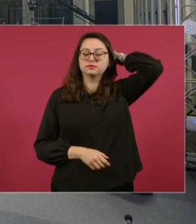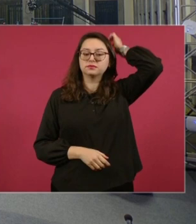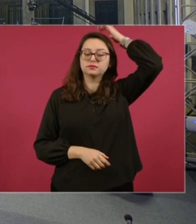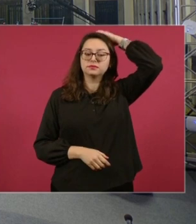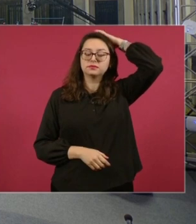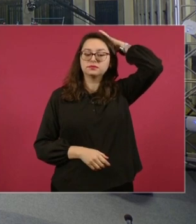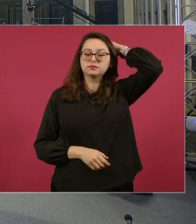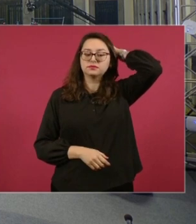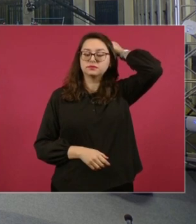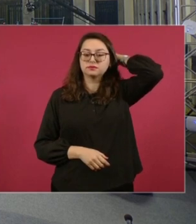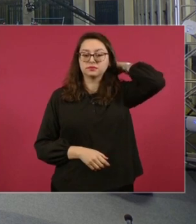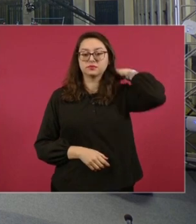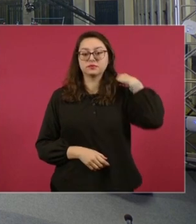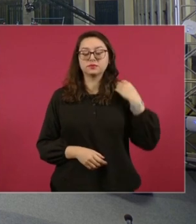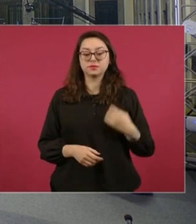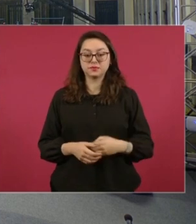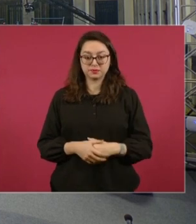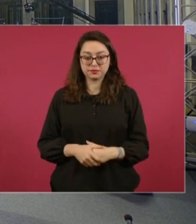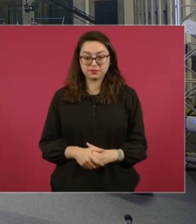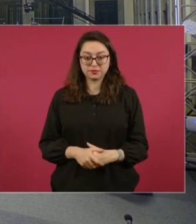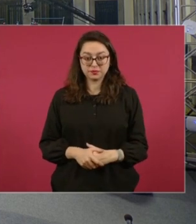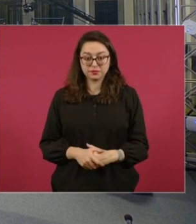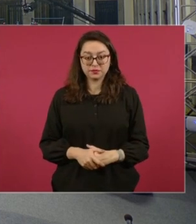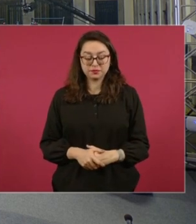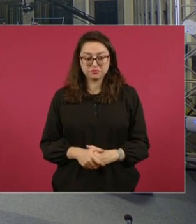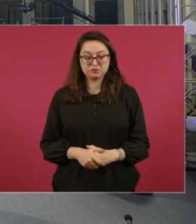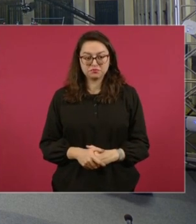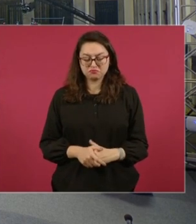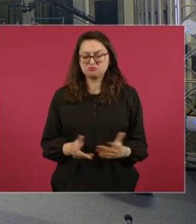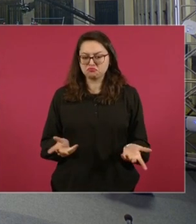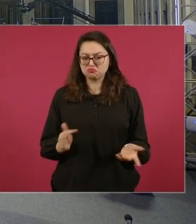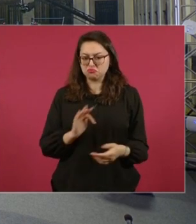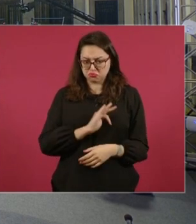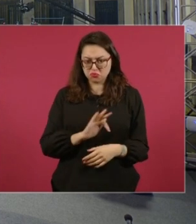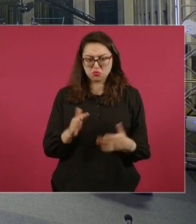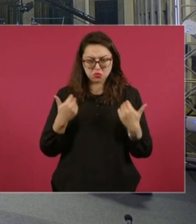Sí, puede ser, puede ser. ¿Y es economista él?